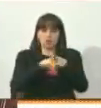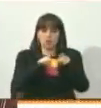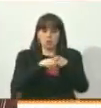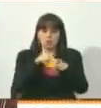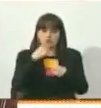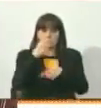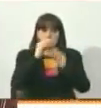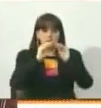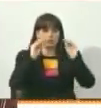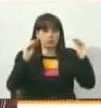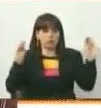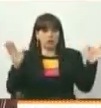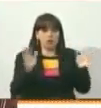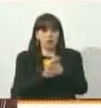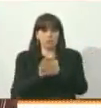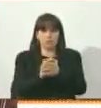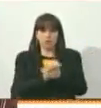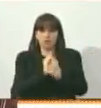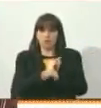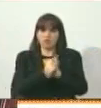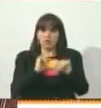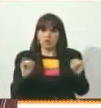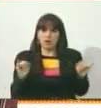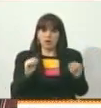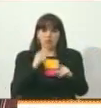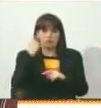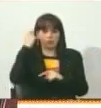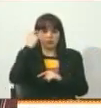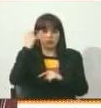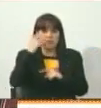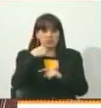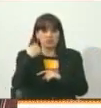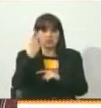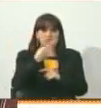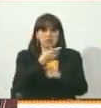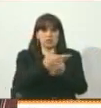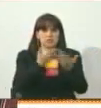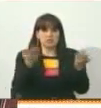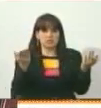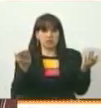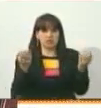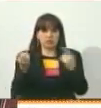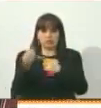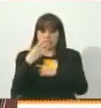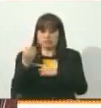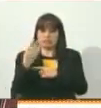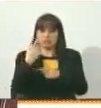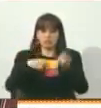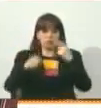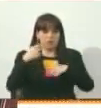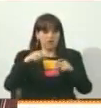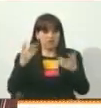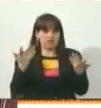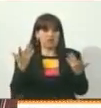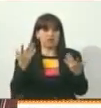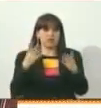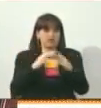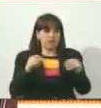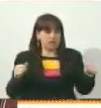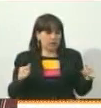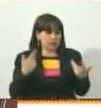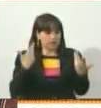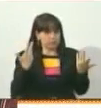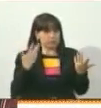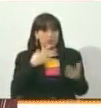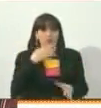compañeros, y al final les dije, ustedes saben, también están los que andan por ahí invadiendo terreno para después venderlo, ¿verdad? ¿Verdad